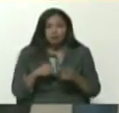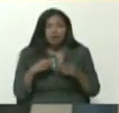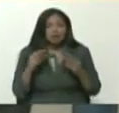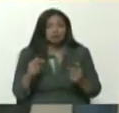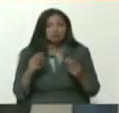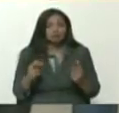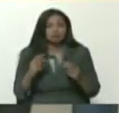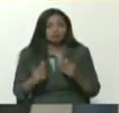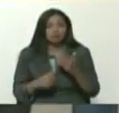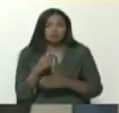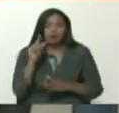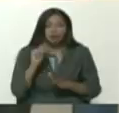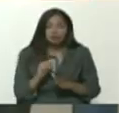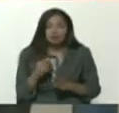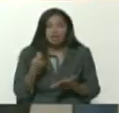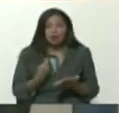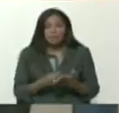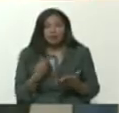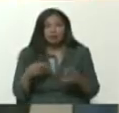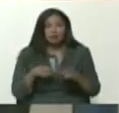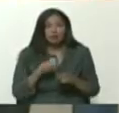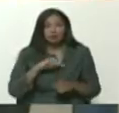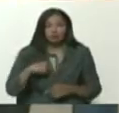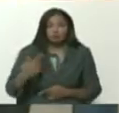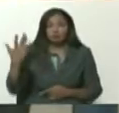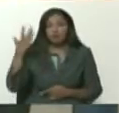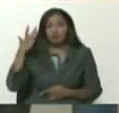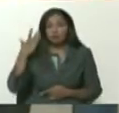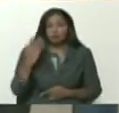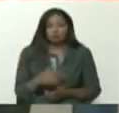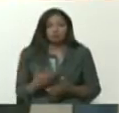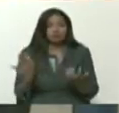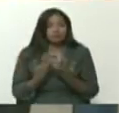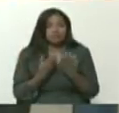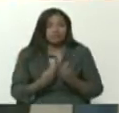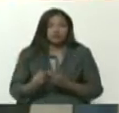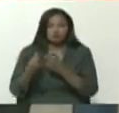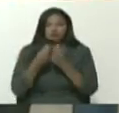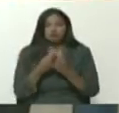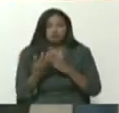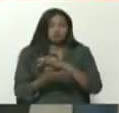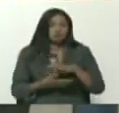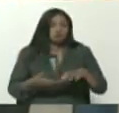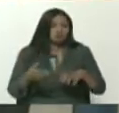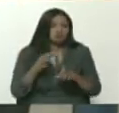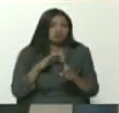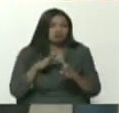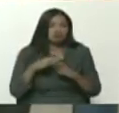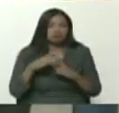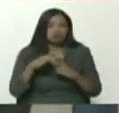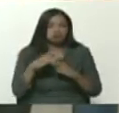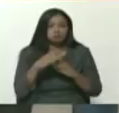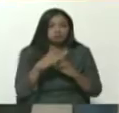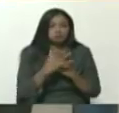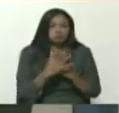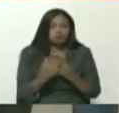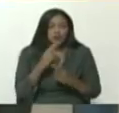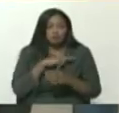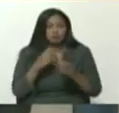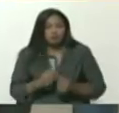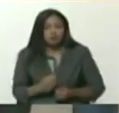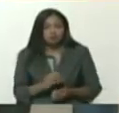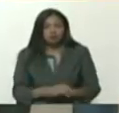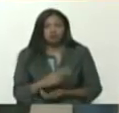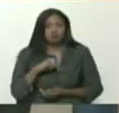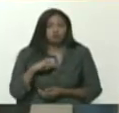eficiencia, abaratar los costos. Como todos sabemos, la guerra económica ha generado una situación especulativa desde el punto de vista logístico. Estamos haciendo